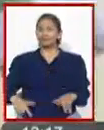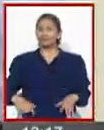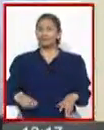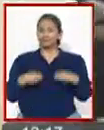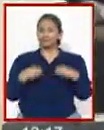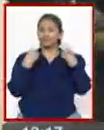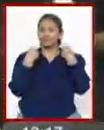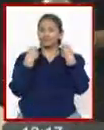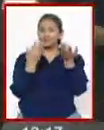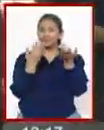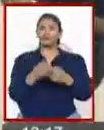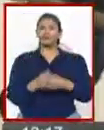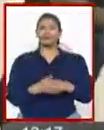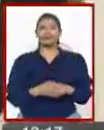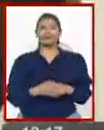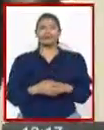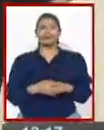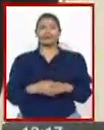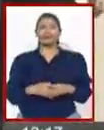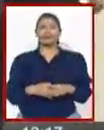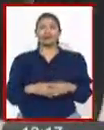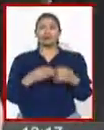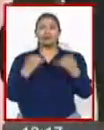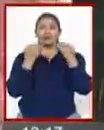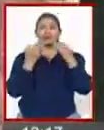la... Ok, perfecto, Felipe. Esa es la información que se puede